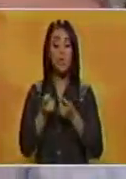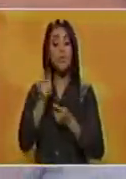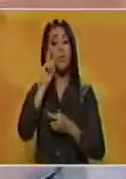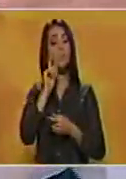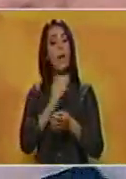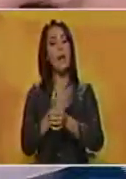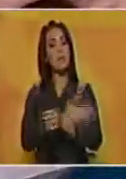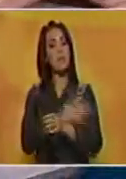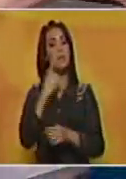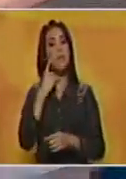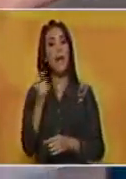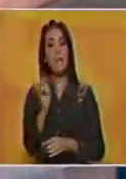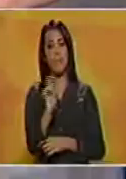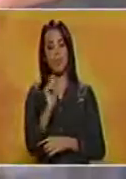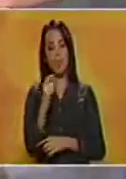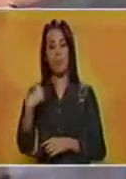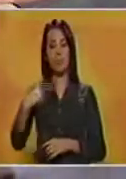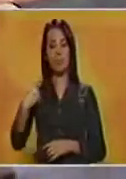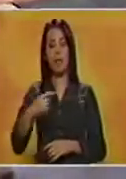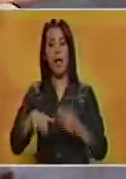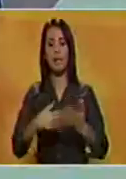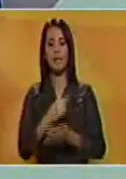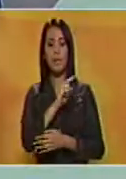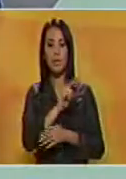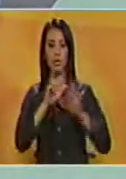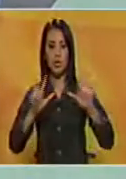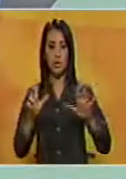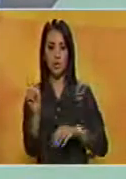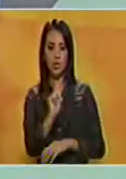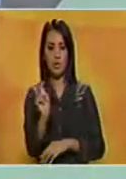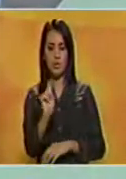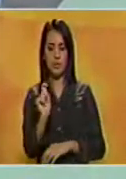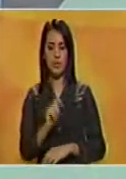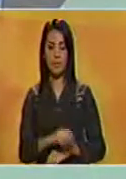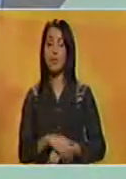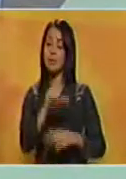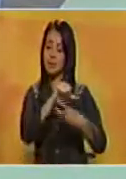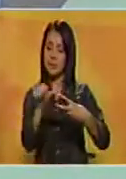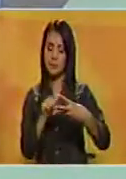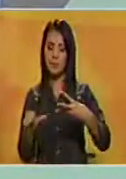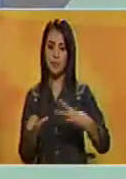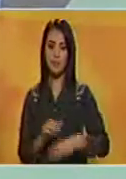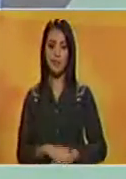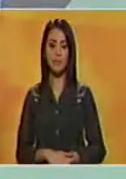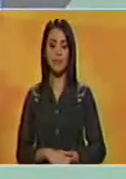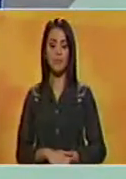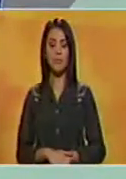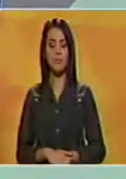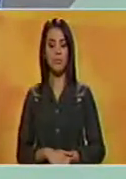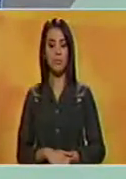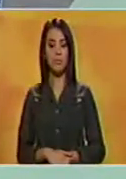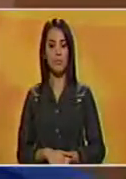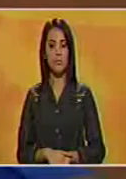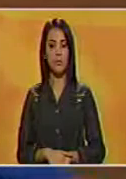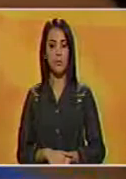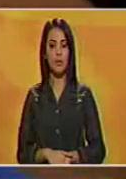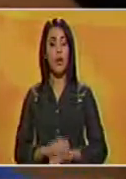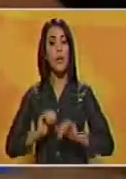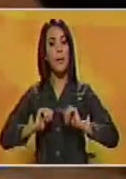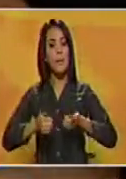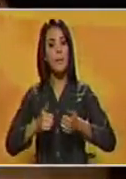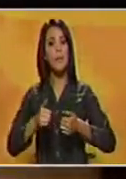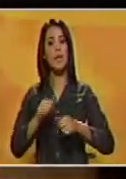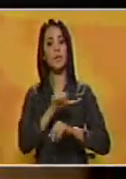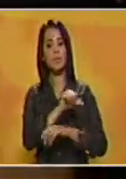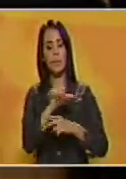debe hacerse mensualmente hasta las 28 semanas. Esto en pacientes que no tienen diagnóstico de embarazo de alto riesgo. A partir de la